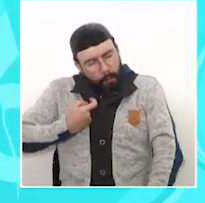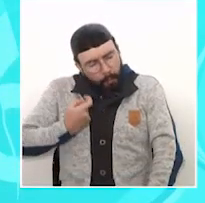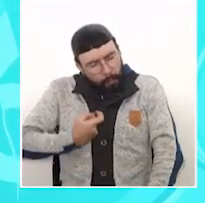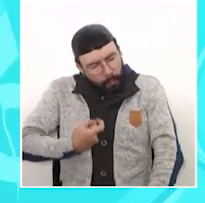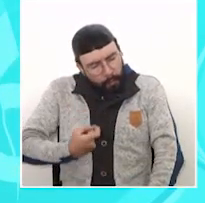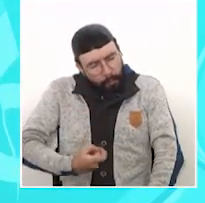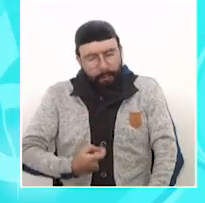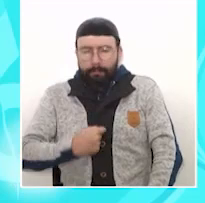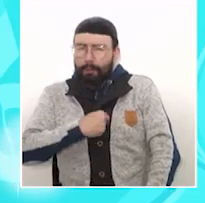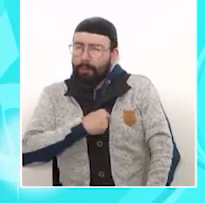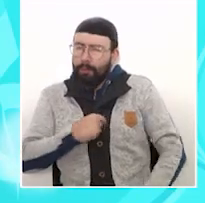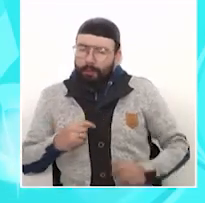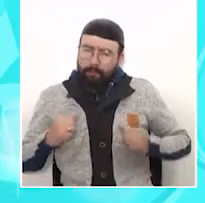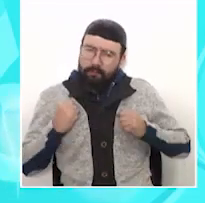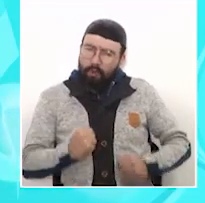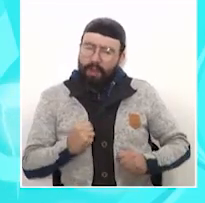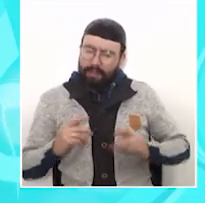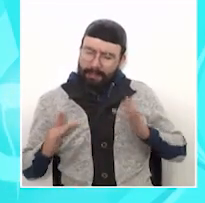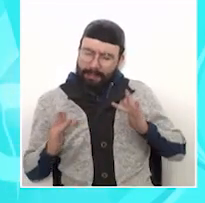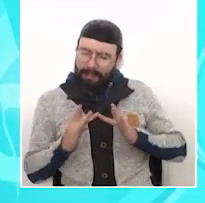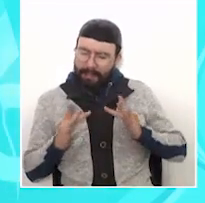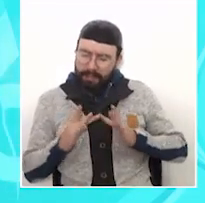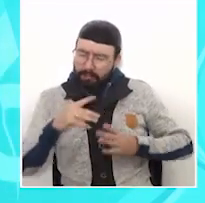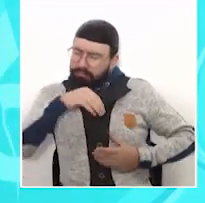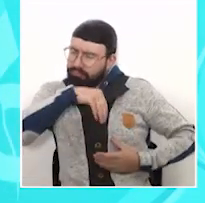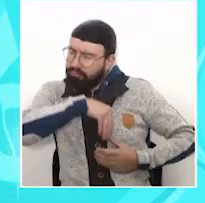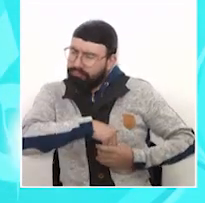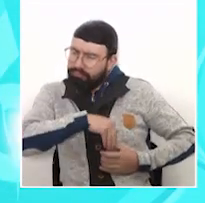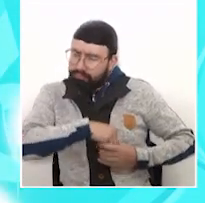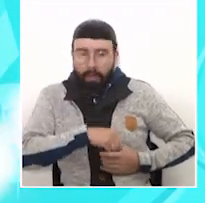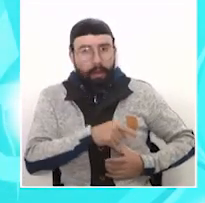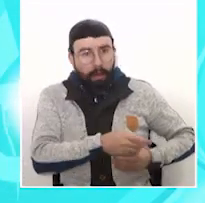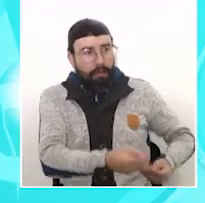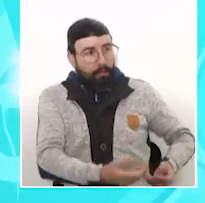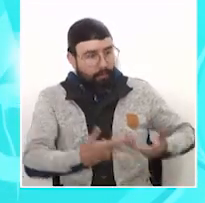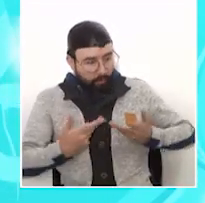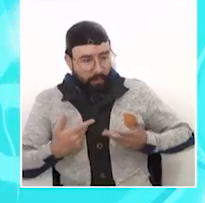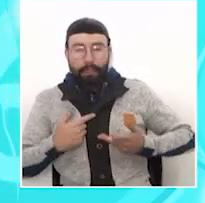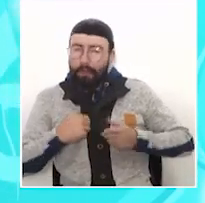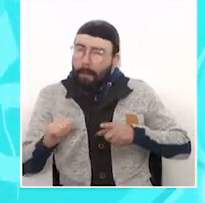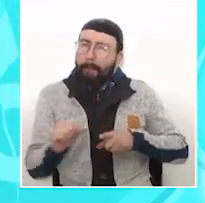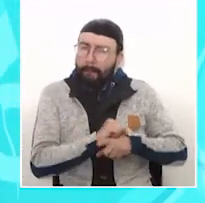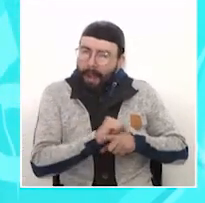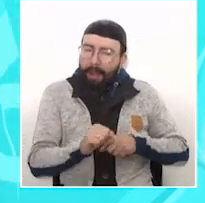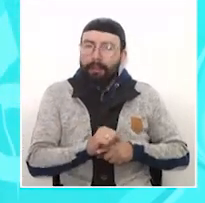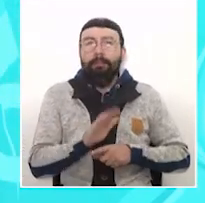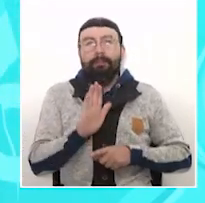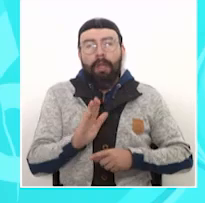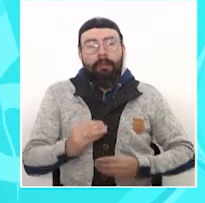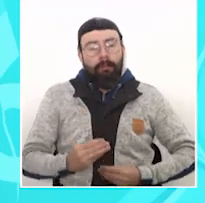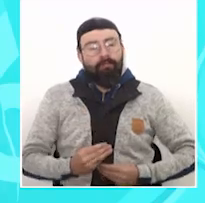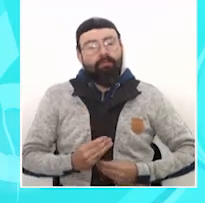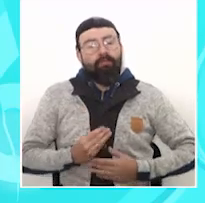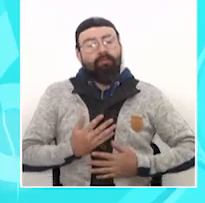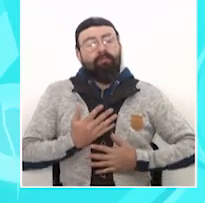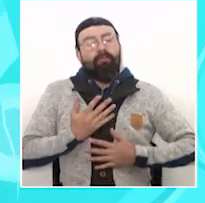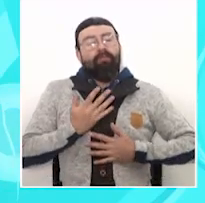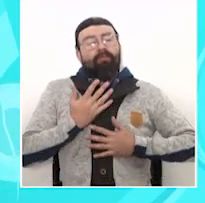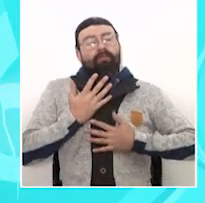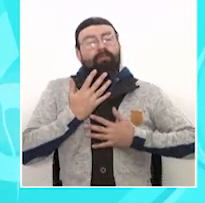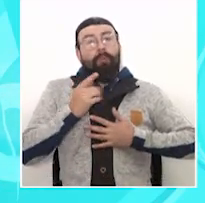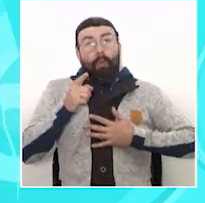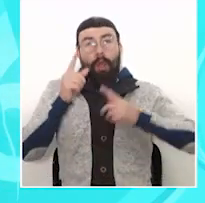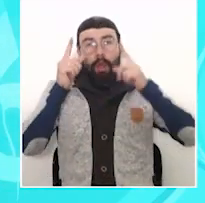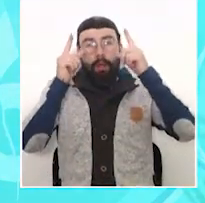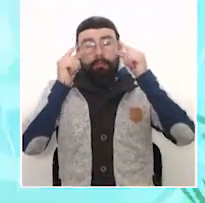fuerza interna que tenemos, utilizando herramientas que han sido brindadas para poner en práctica. Respiremos profundo, cerremos nuestros ojos